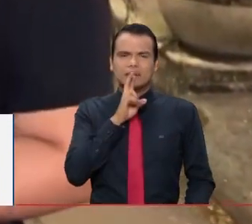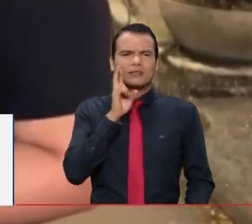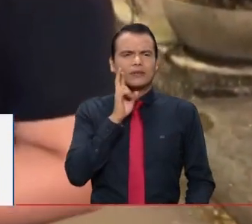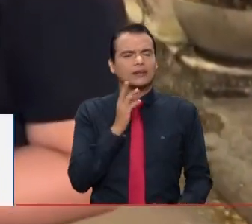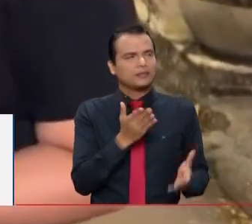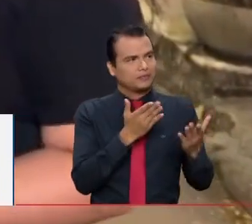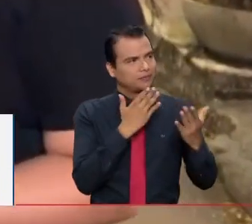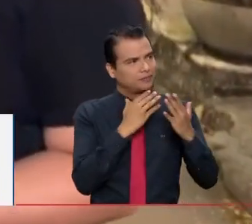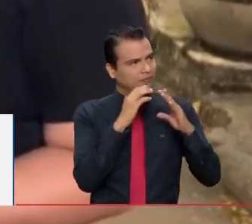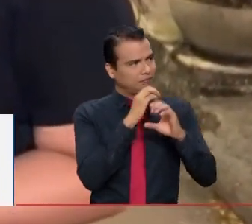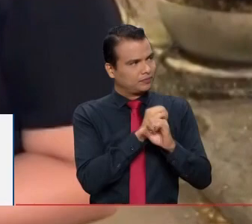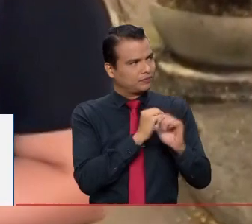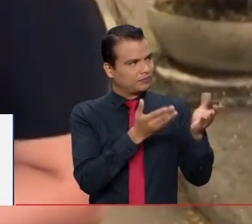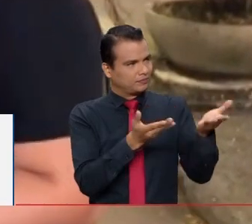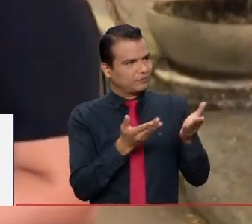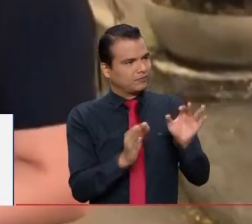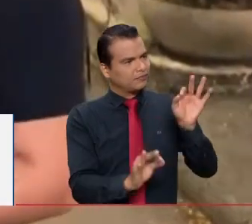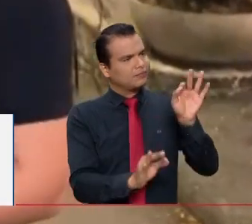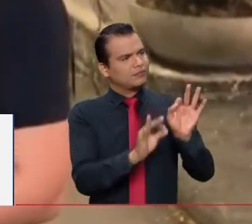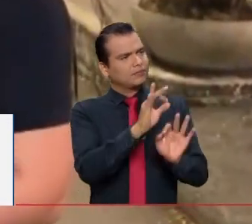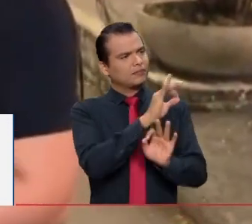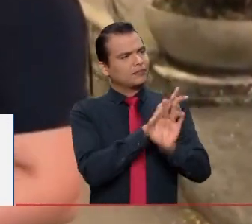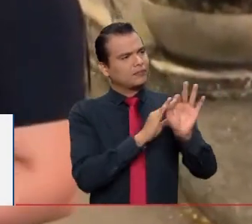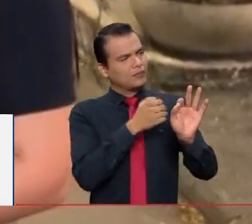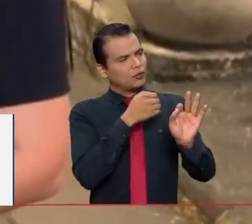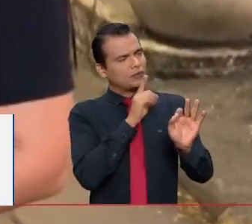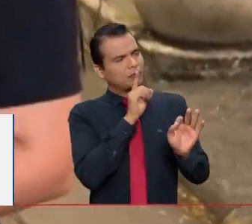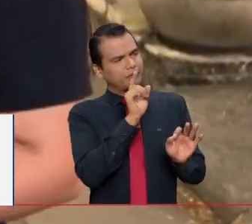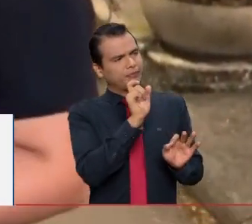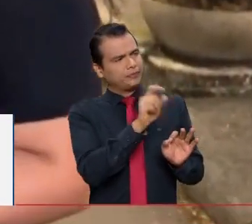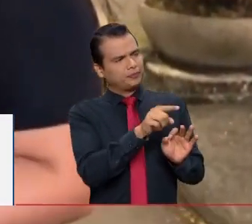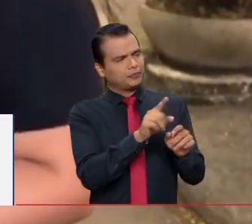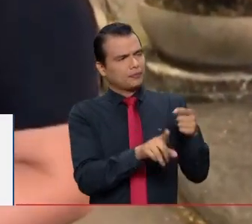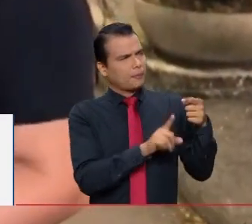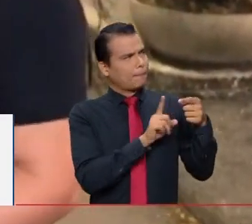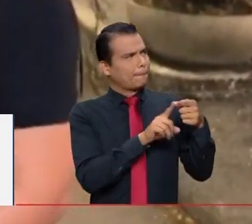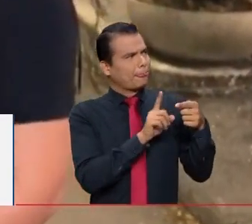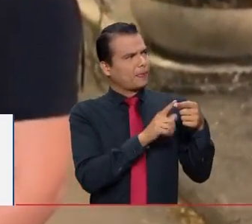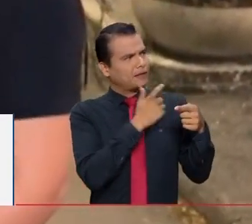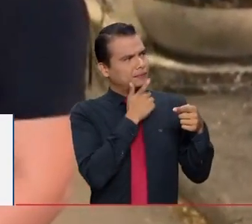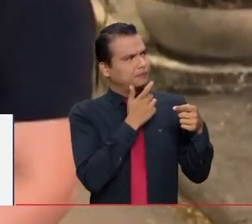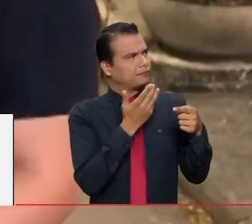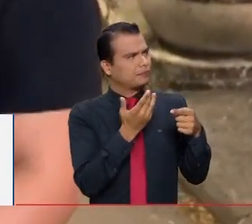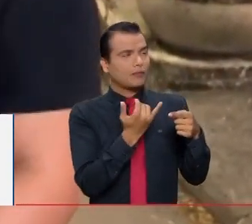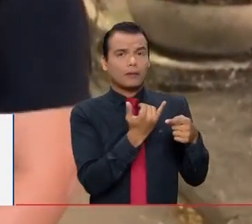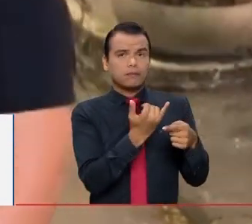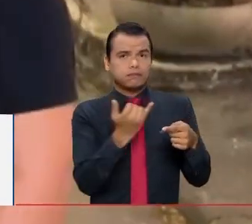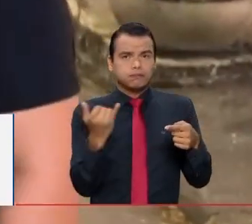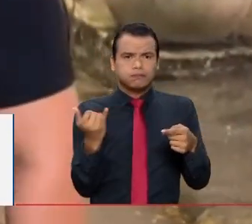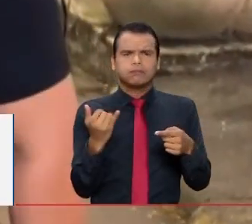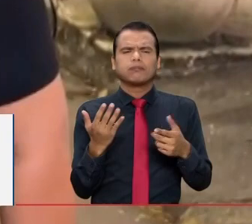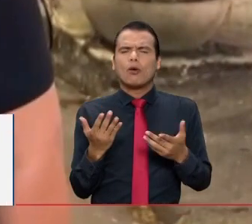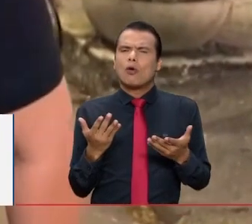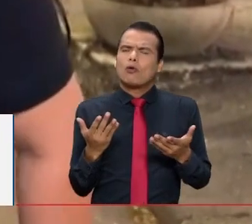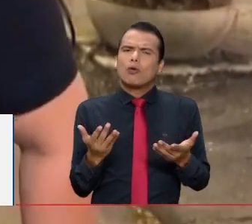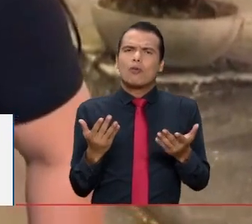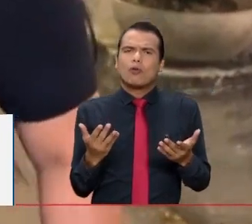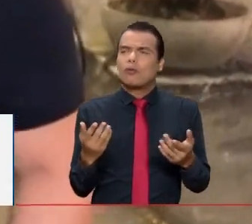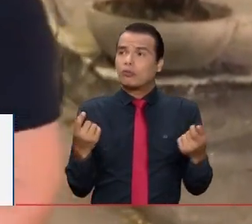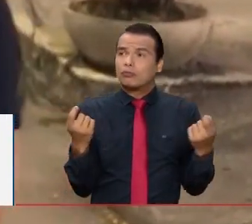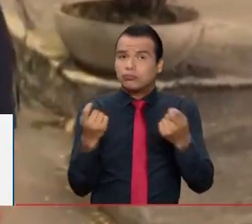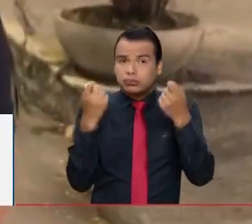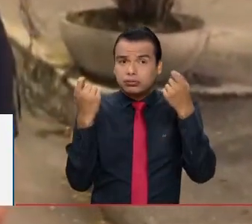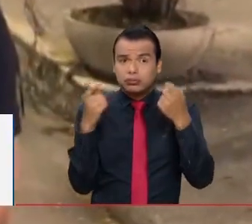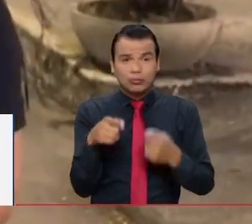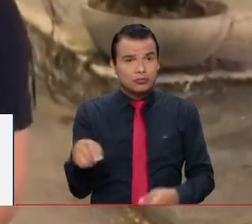noches, bienvenida a Telepacífico Noticias. Quiero saber dos cosas. La primera, ¿cómo ha estado el tema del incremento de las ventas